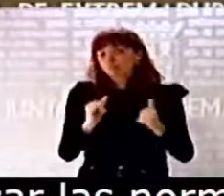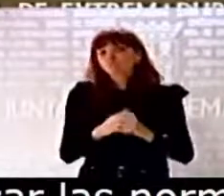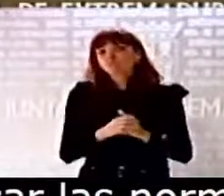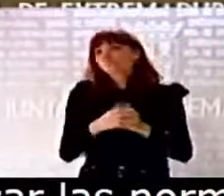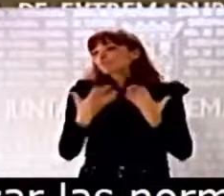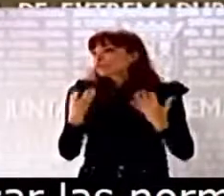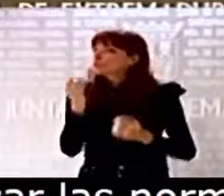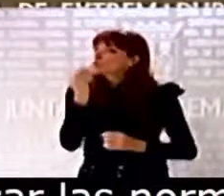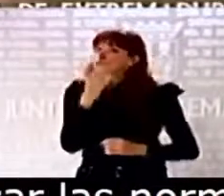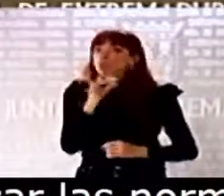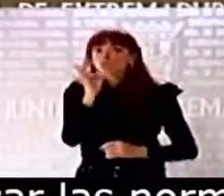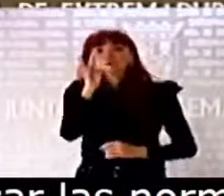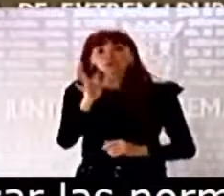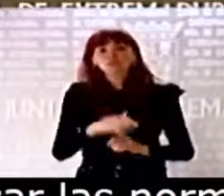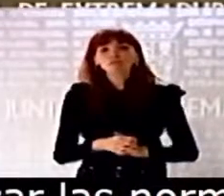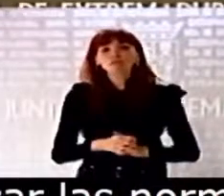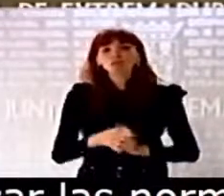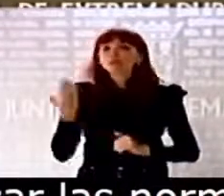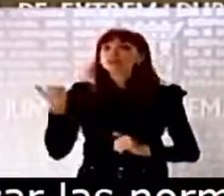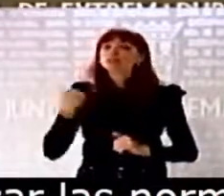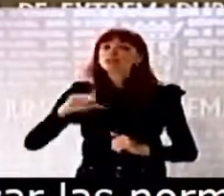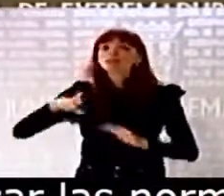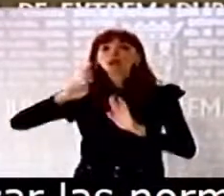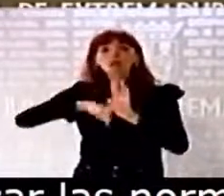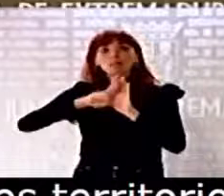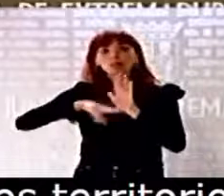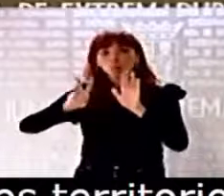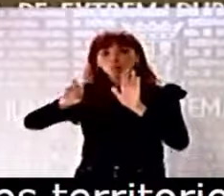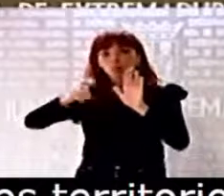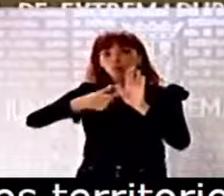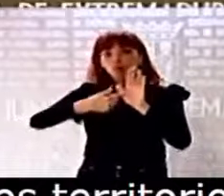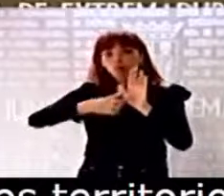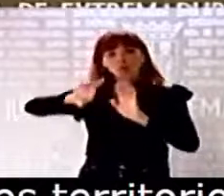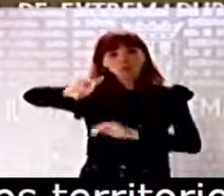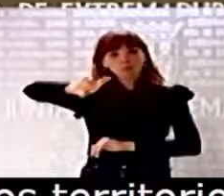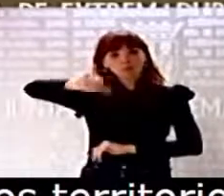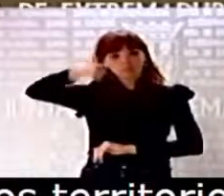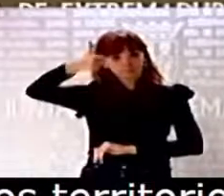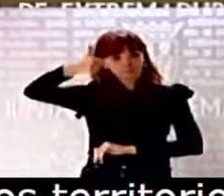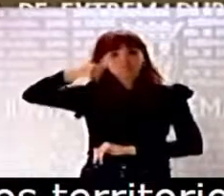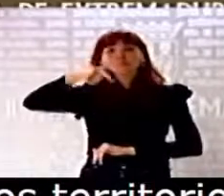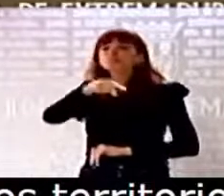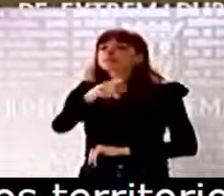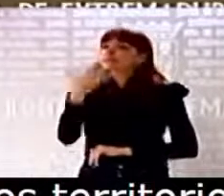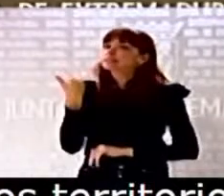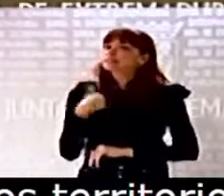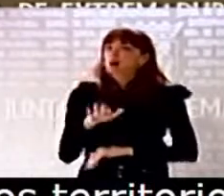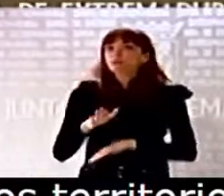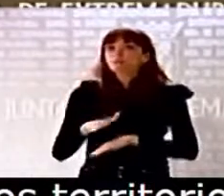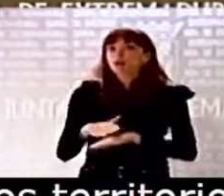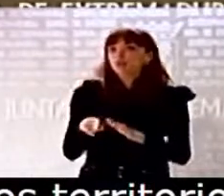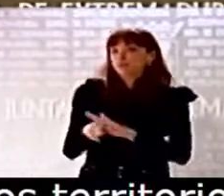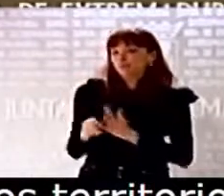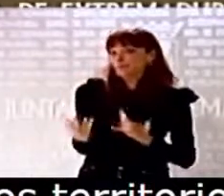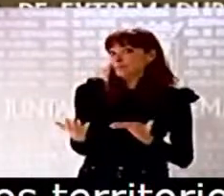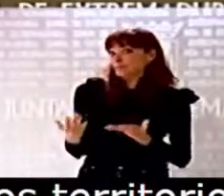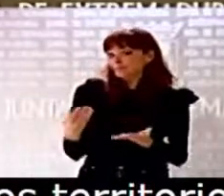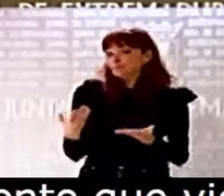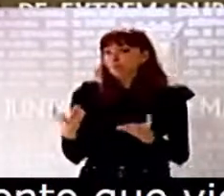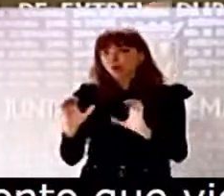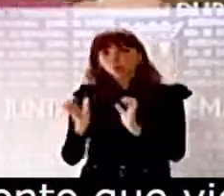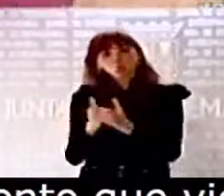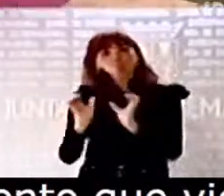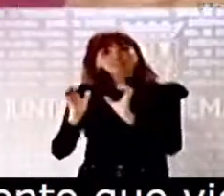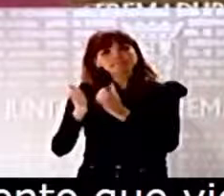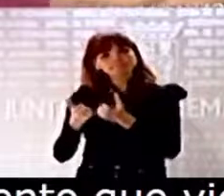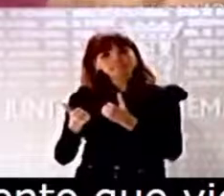esto es bueno. Se ha aprobado un nuevo reglamento que viene a darle una mayor agilidad a este tipo de reuniones